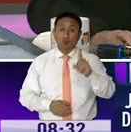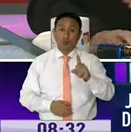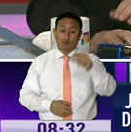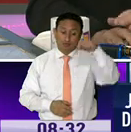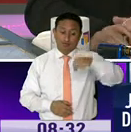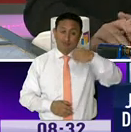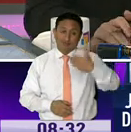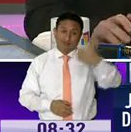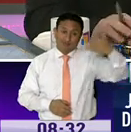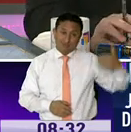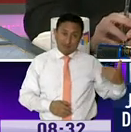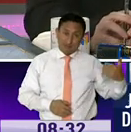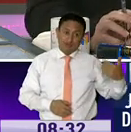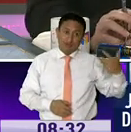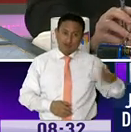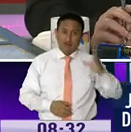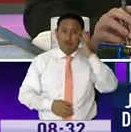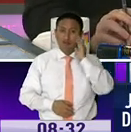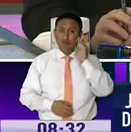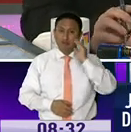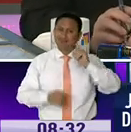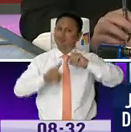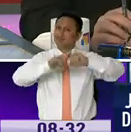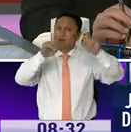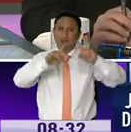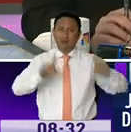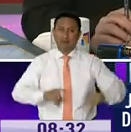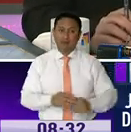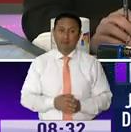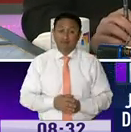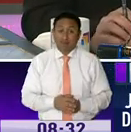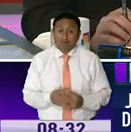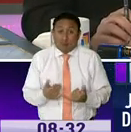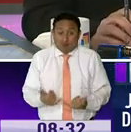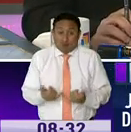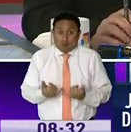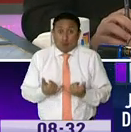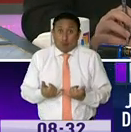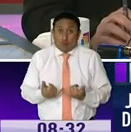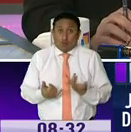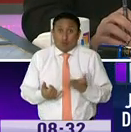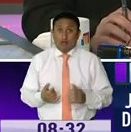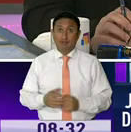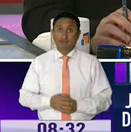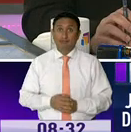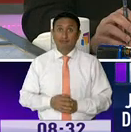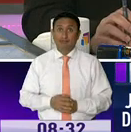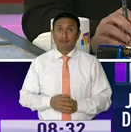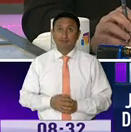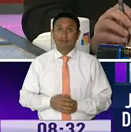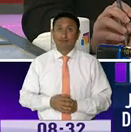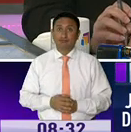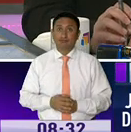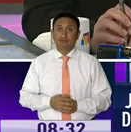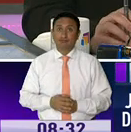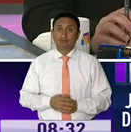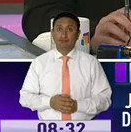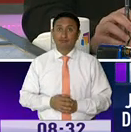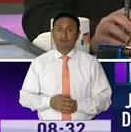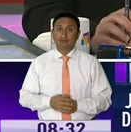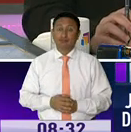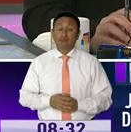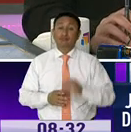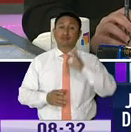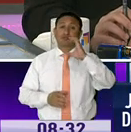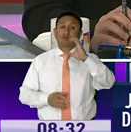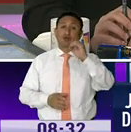último tiempo ha tenido experiencias totalmente diferentes, ¿no? Ahora estamos siendo prácticamente la base de un COE nacional en una